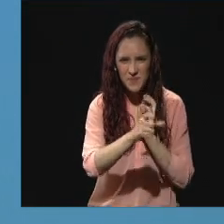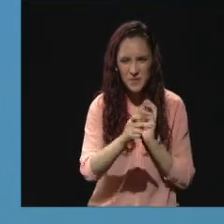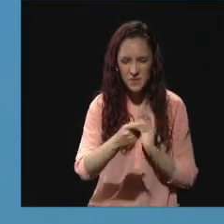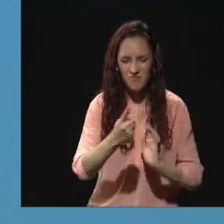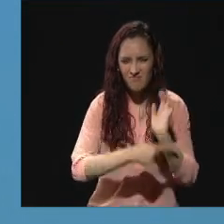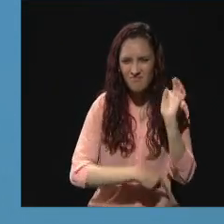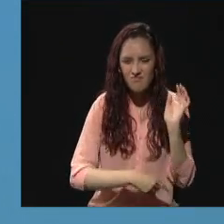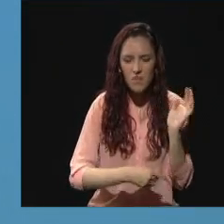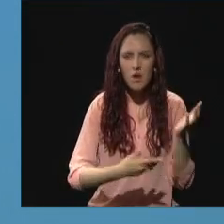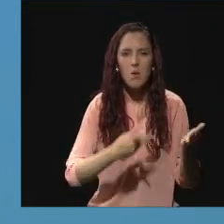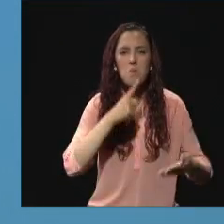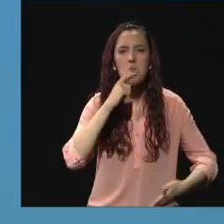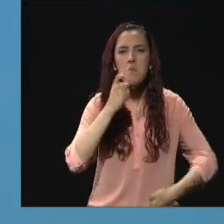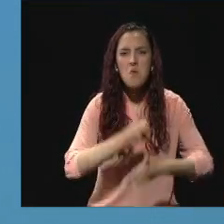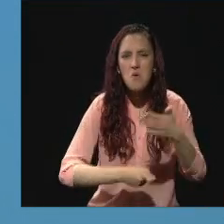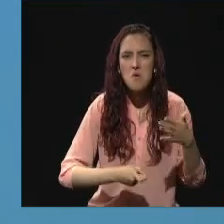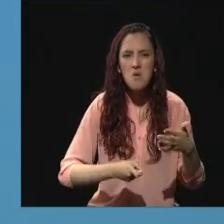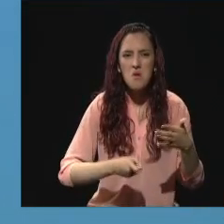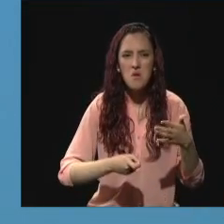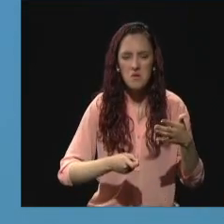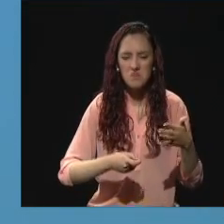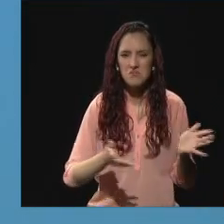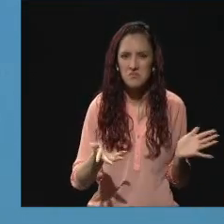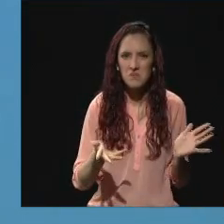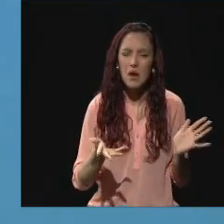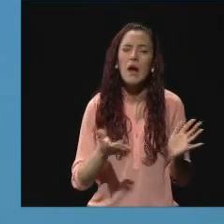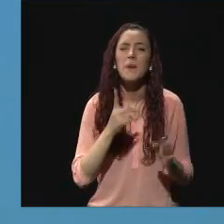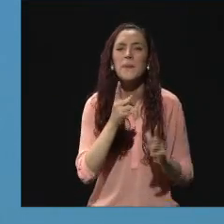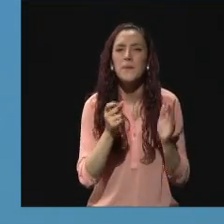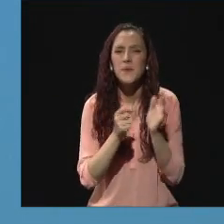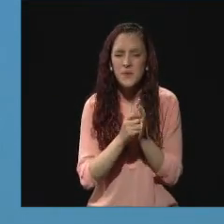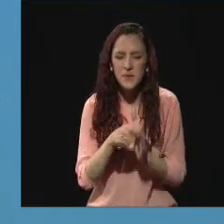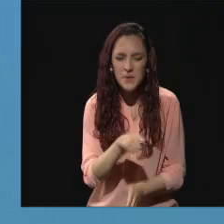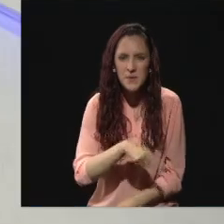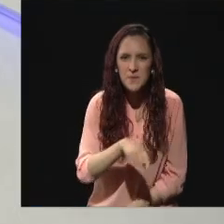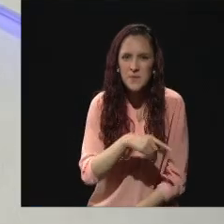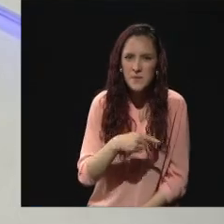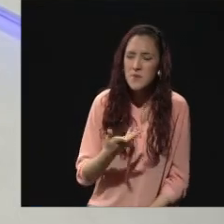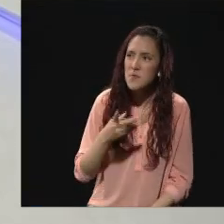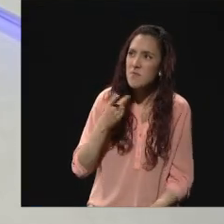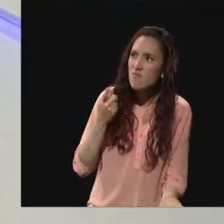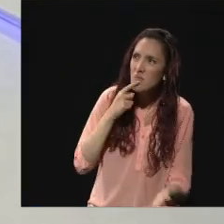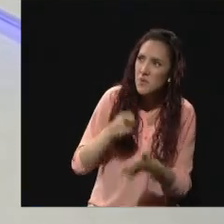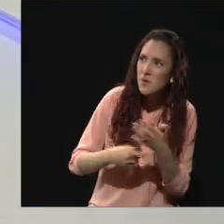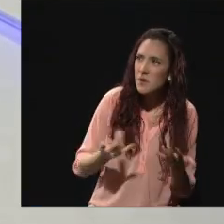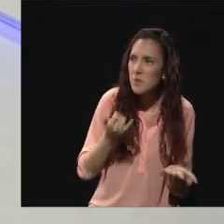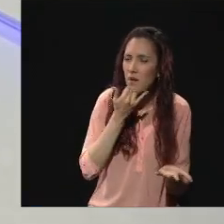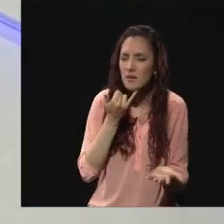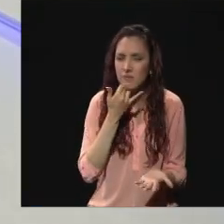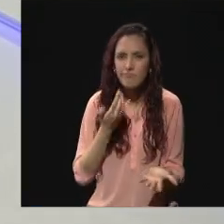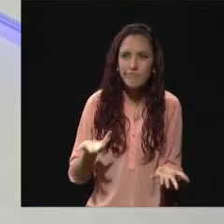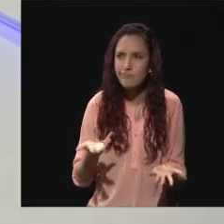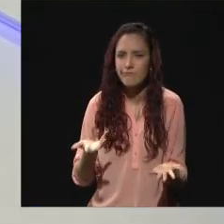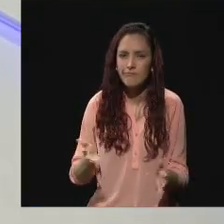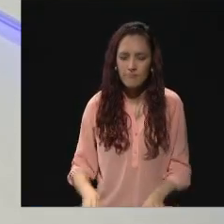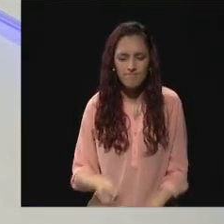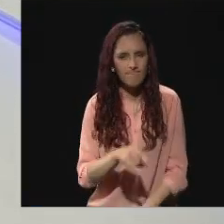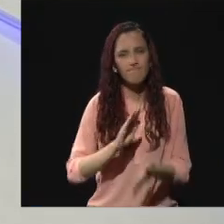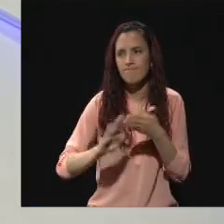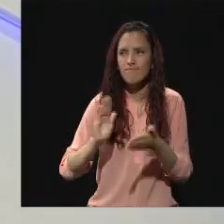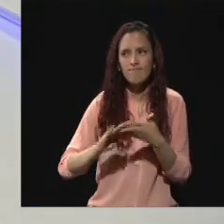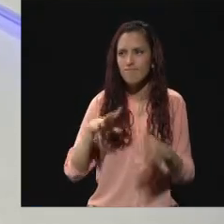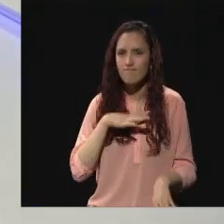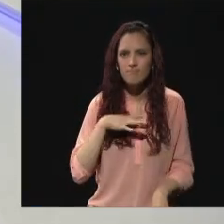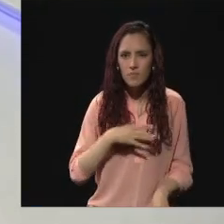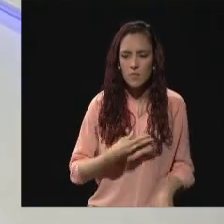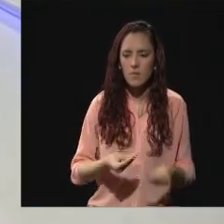supuesto con multas en contra del operador sin embargo no satisfacen la necesidad principal del usuario y es que su equipo se